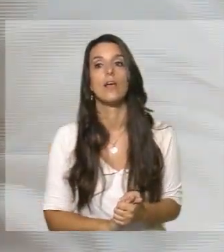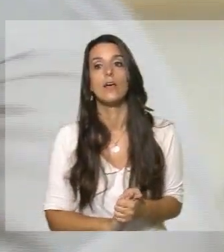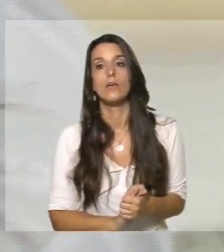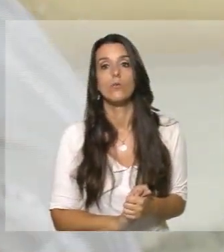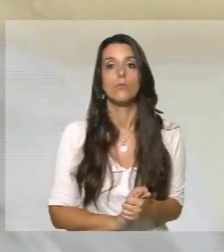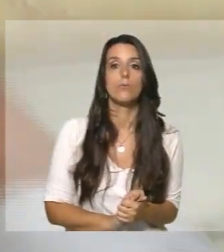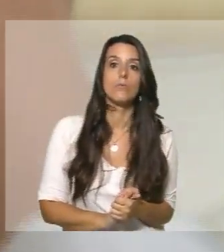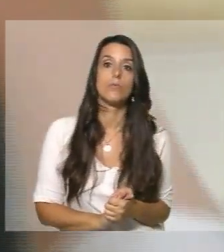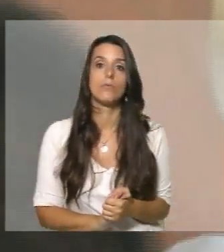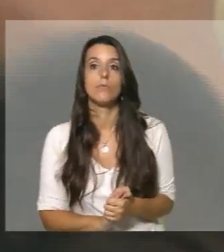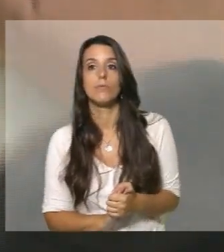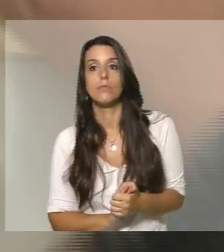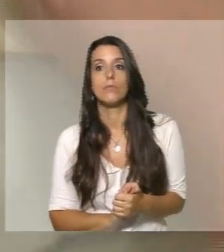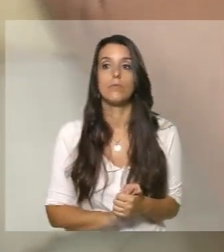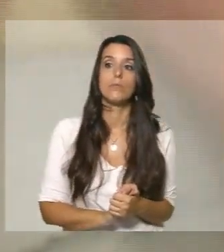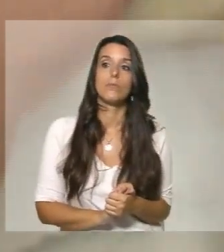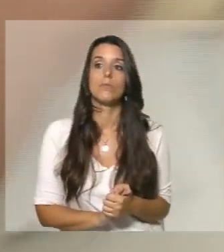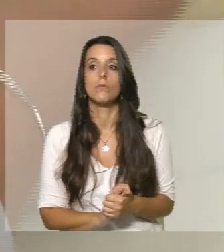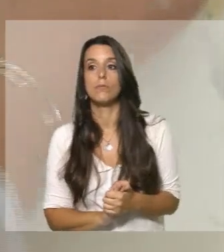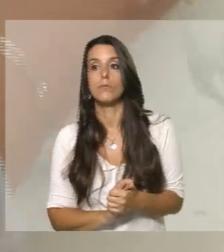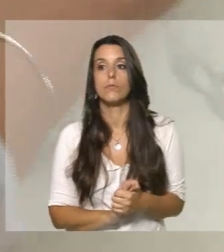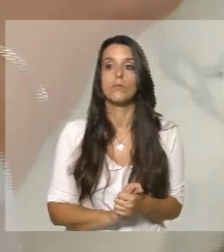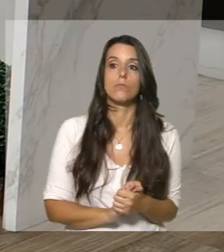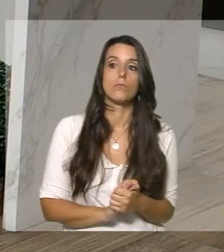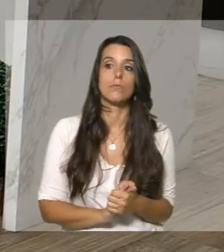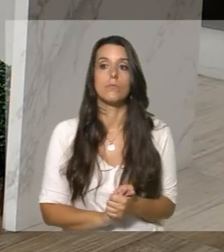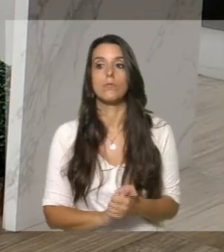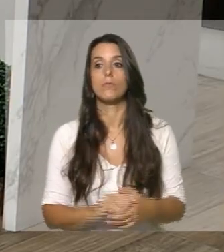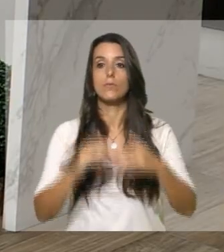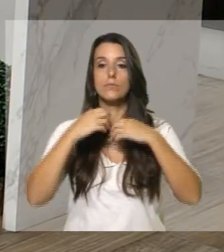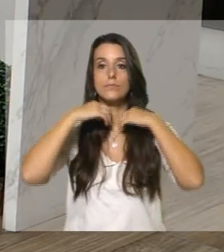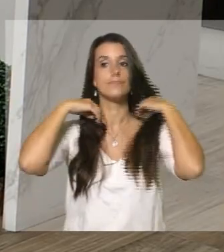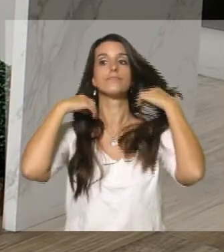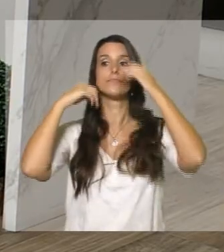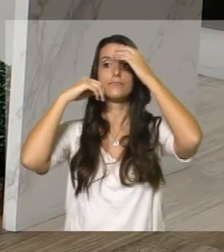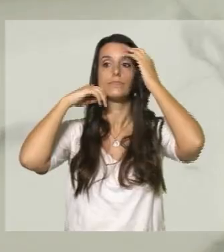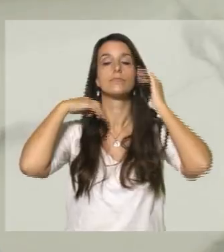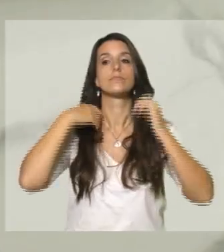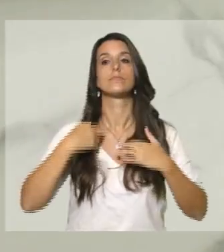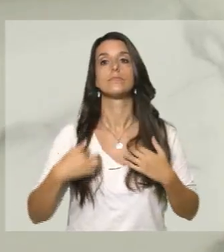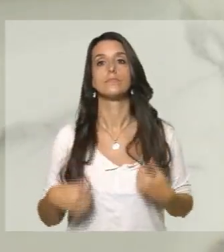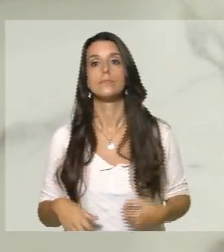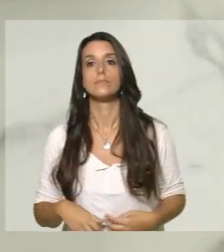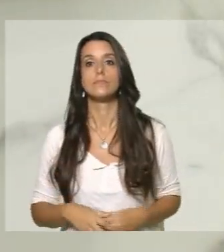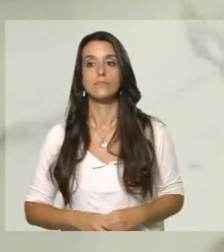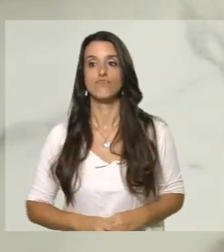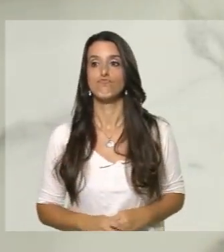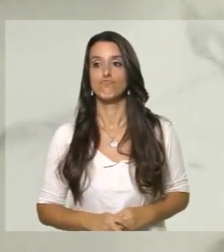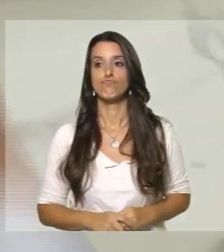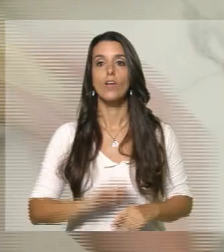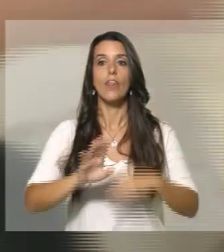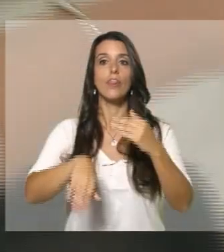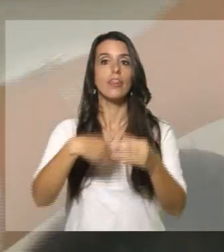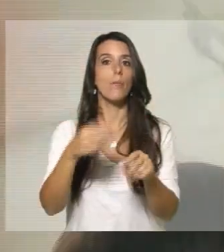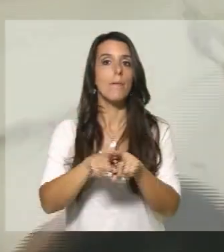Mirá vos. ¿Qué? Te doy la cabeza, Mari. Perdón. Ahí voy. Mirá cómo va quedando, ¿eh? Vamos a sacar los bordes, después los